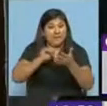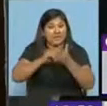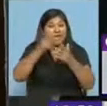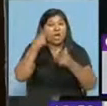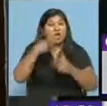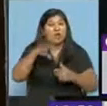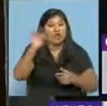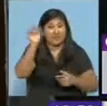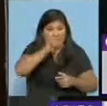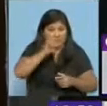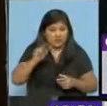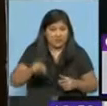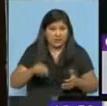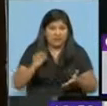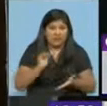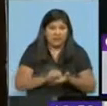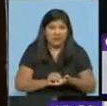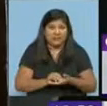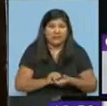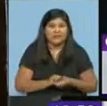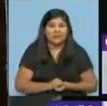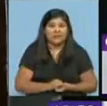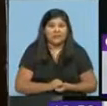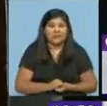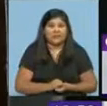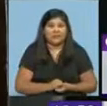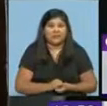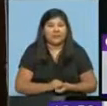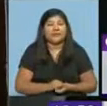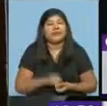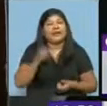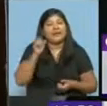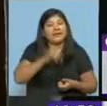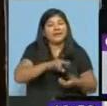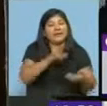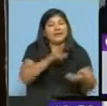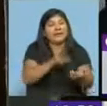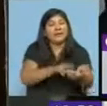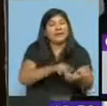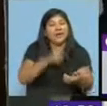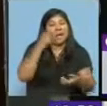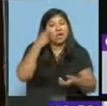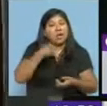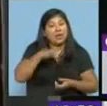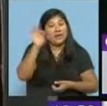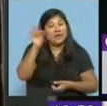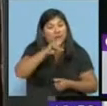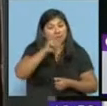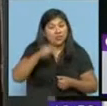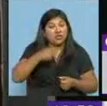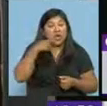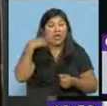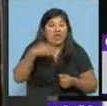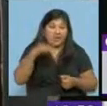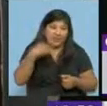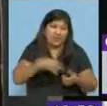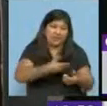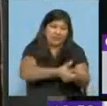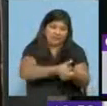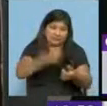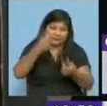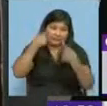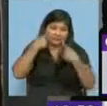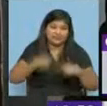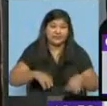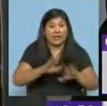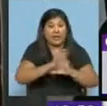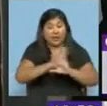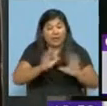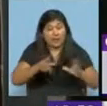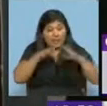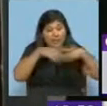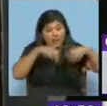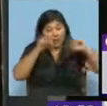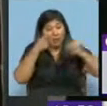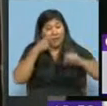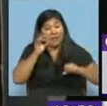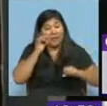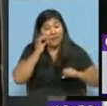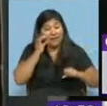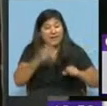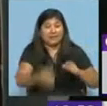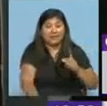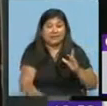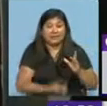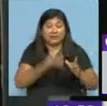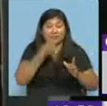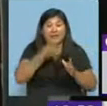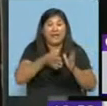de diagnóstico, que ese 90% de personas acceda al tratamiento antirretroviral y un